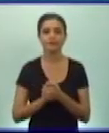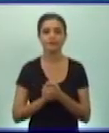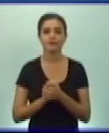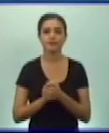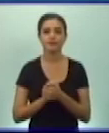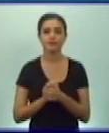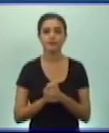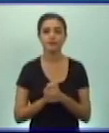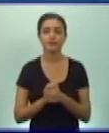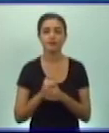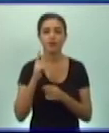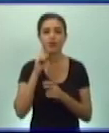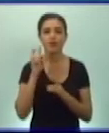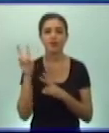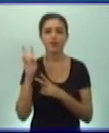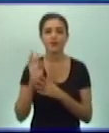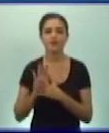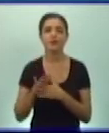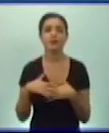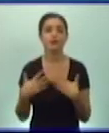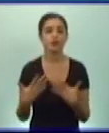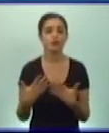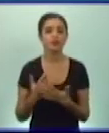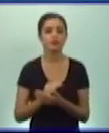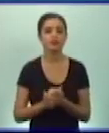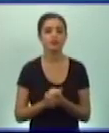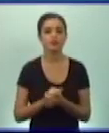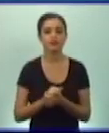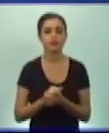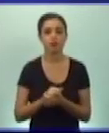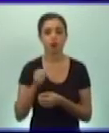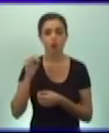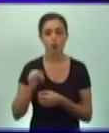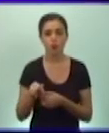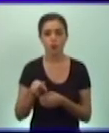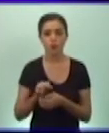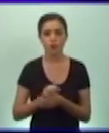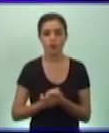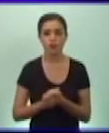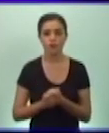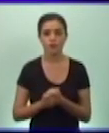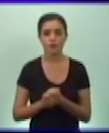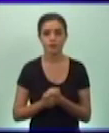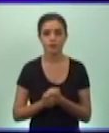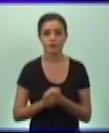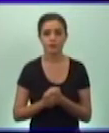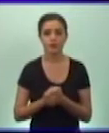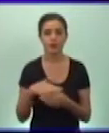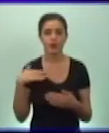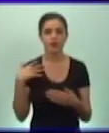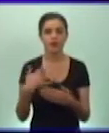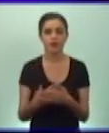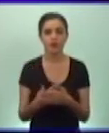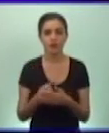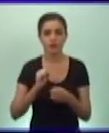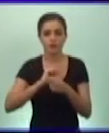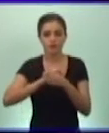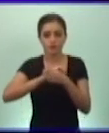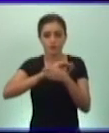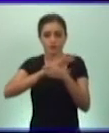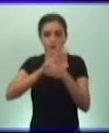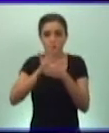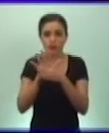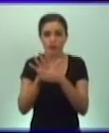demográfica, contempla este fenómeno demográfico. Hoy que estamos enfrentando la COVID-19,